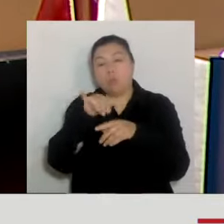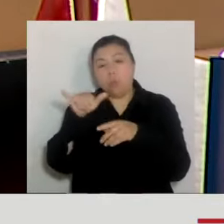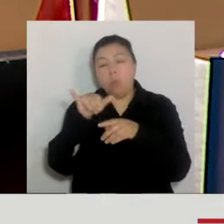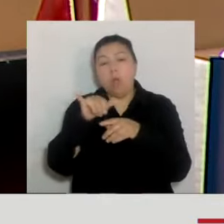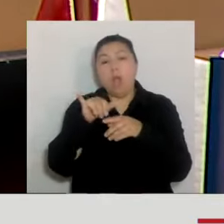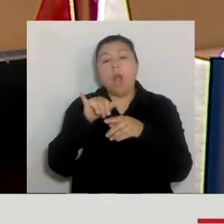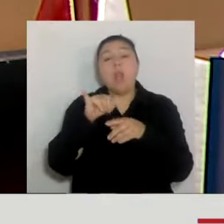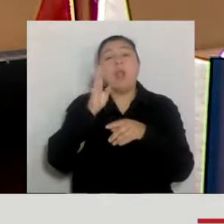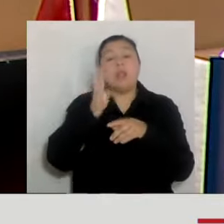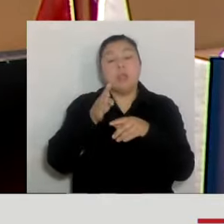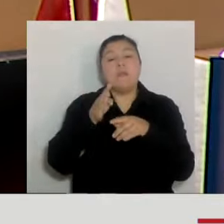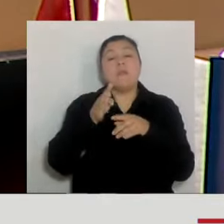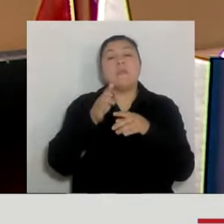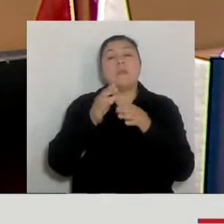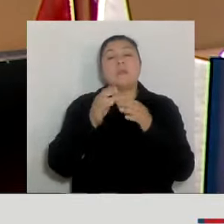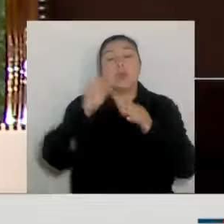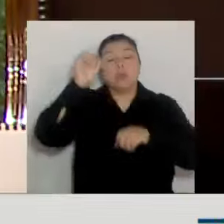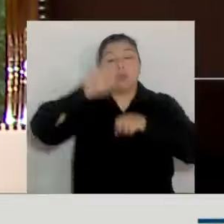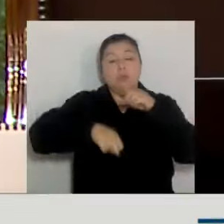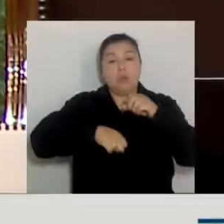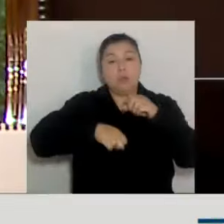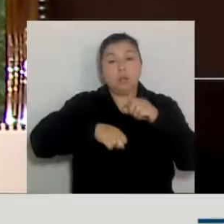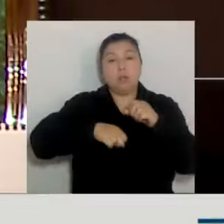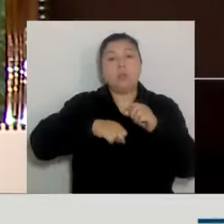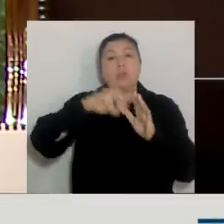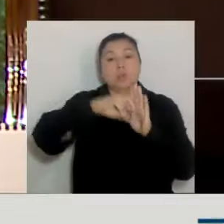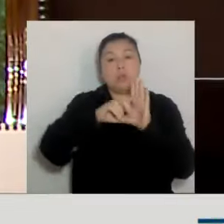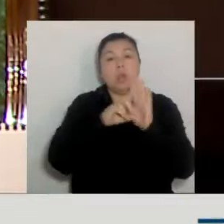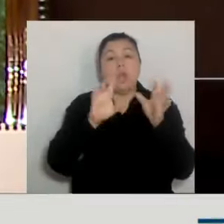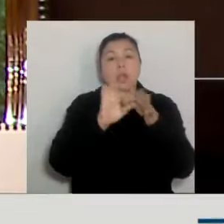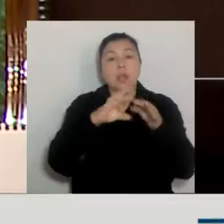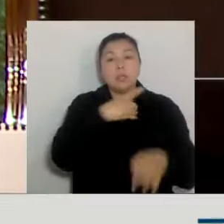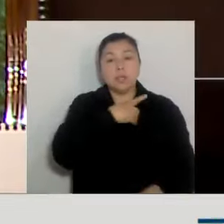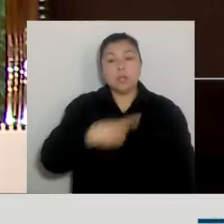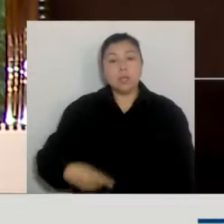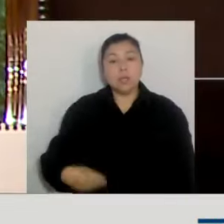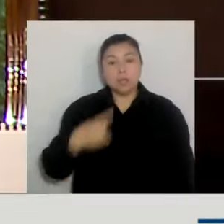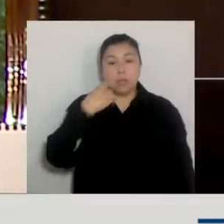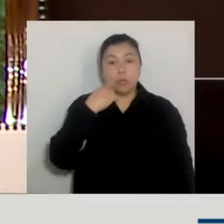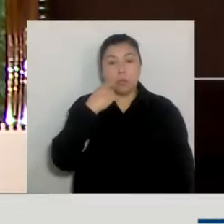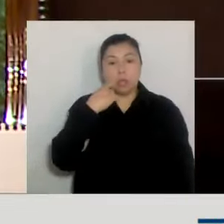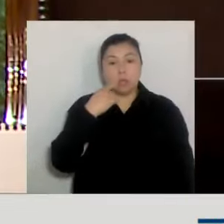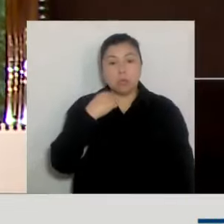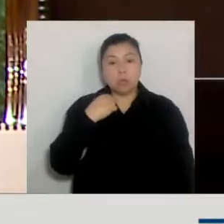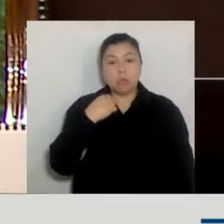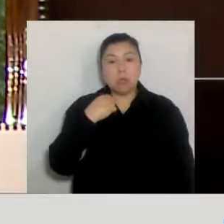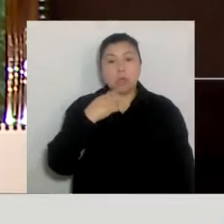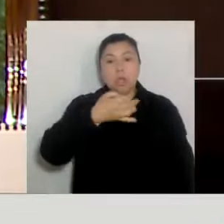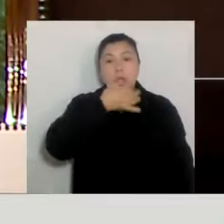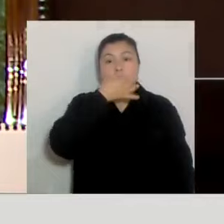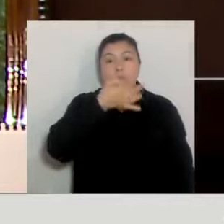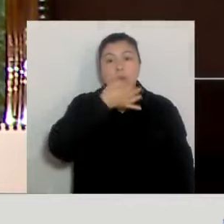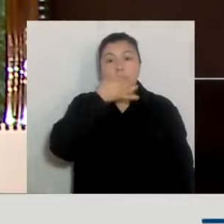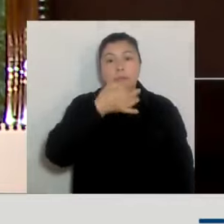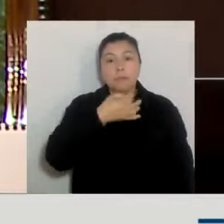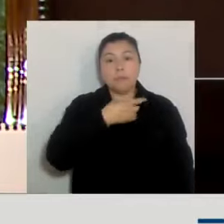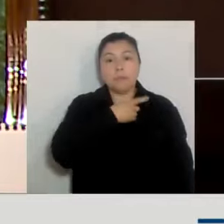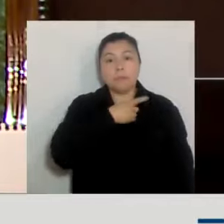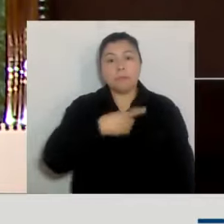de ley Muchas gracias muchas gracias diputado tiene la palabra la diputada